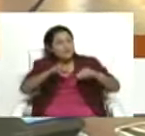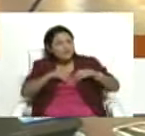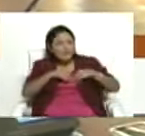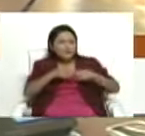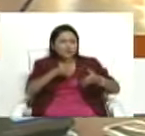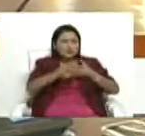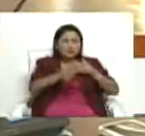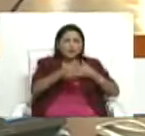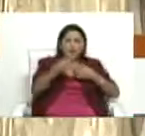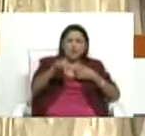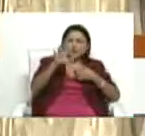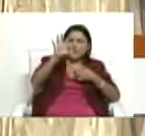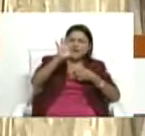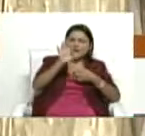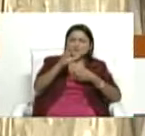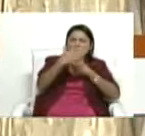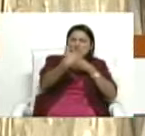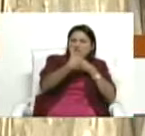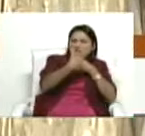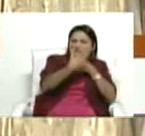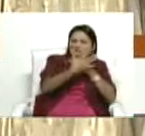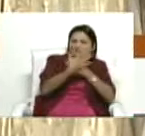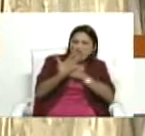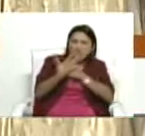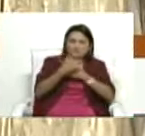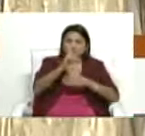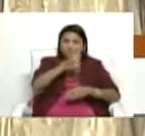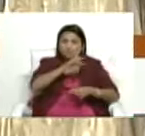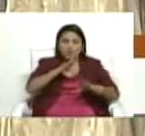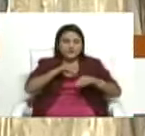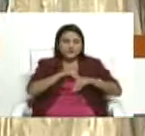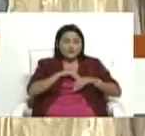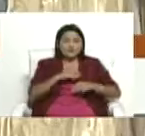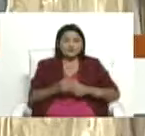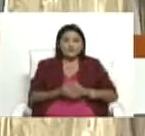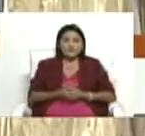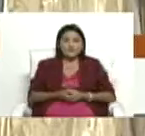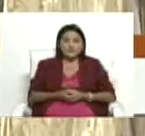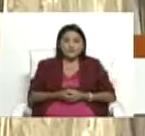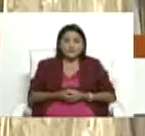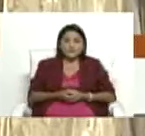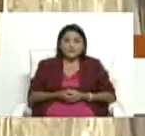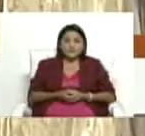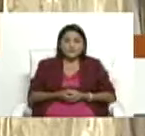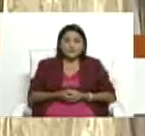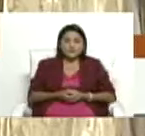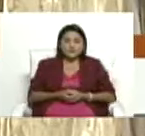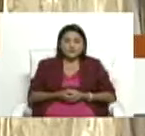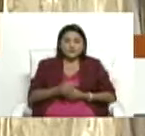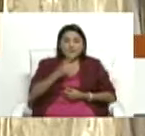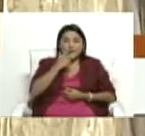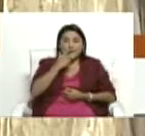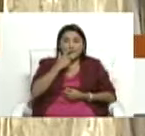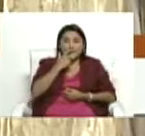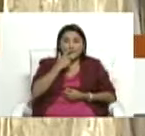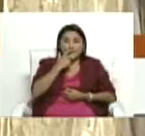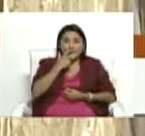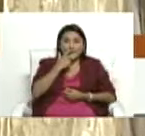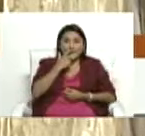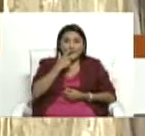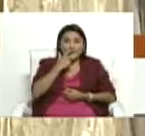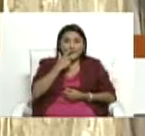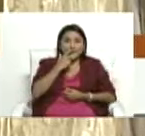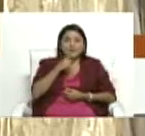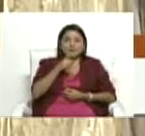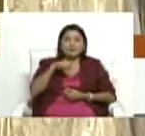de presión, venga de donde venga, de rechazo a cualquier forma de afectar la economía y la